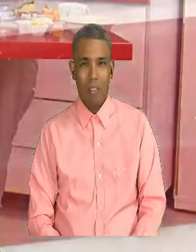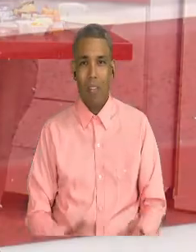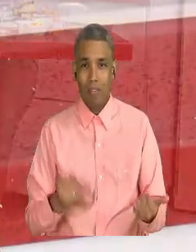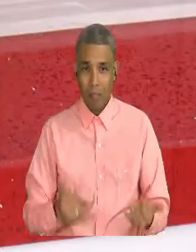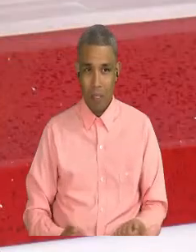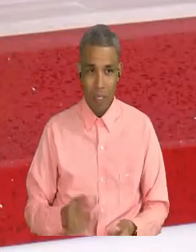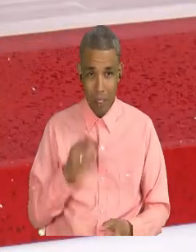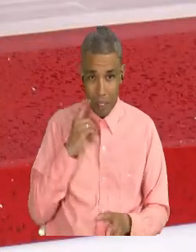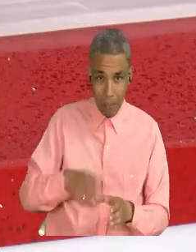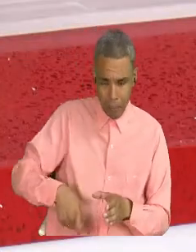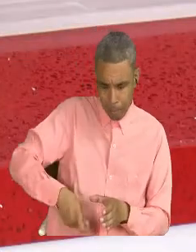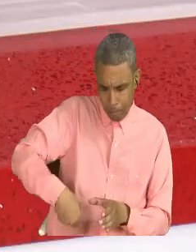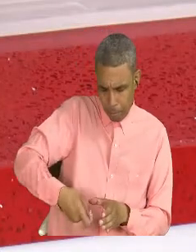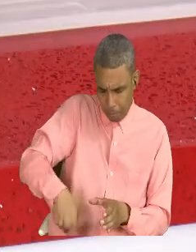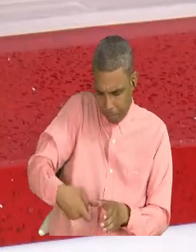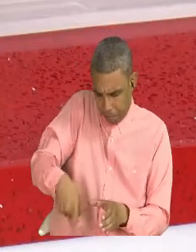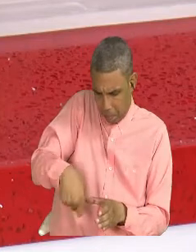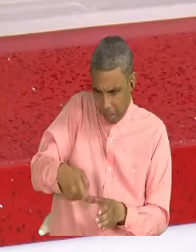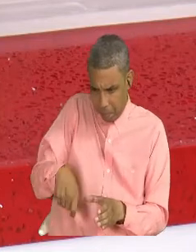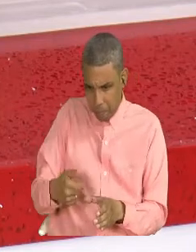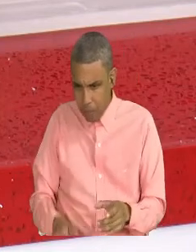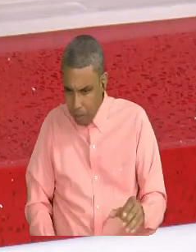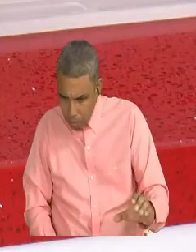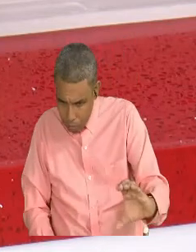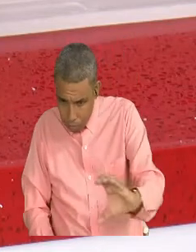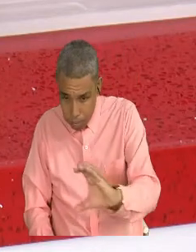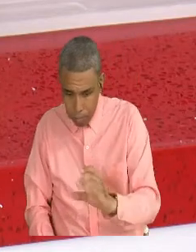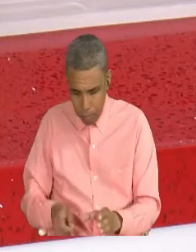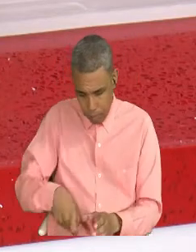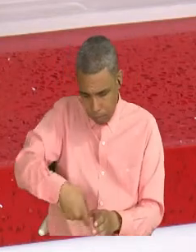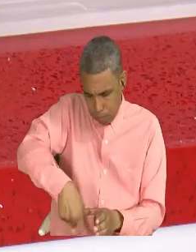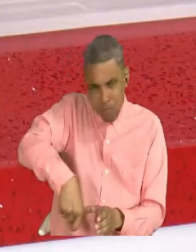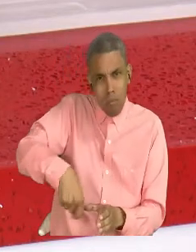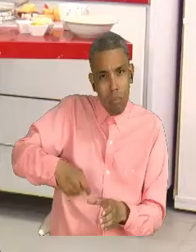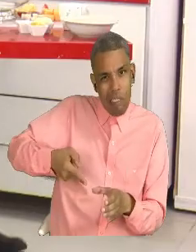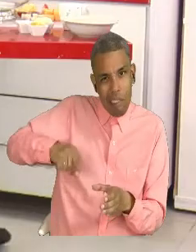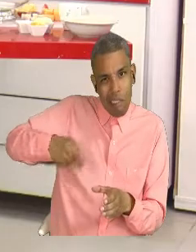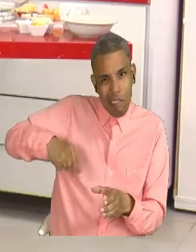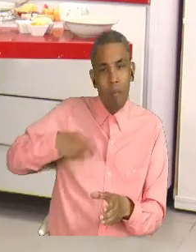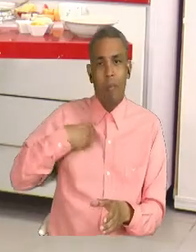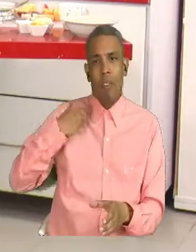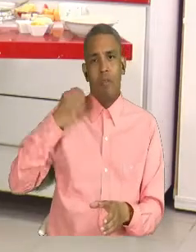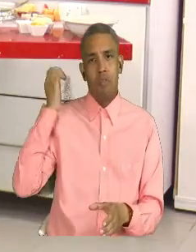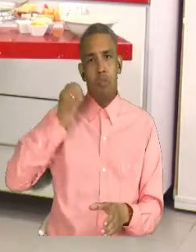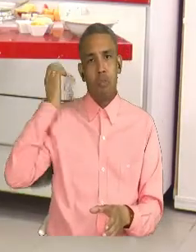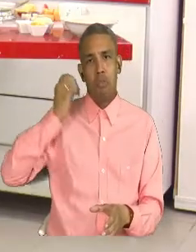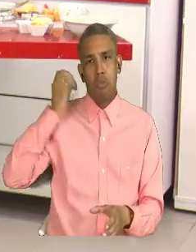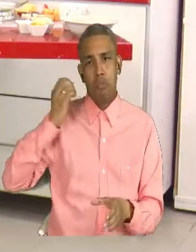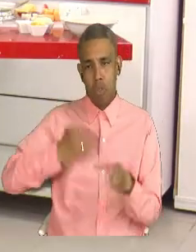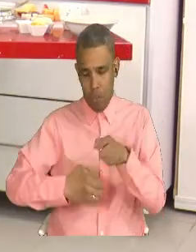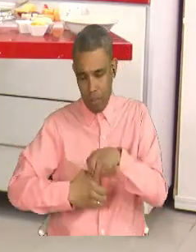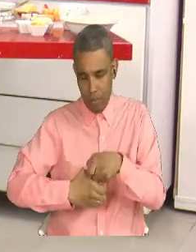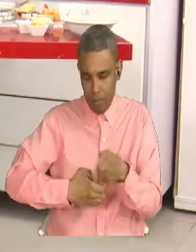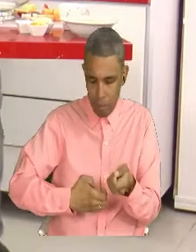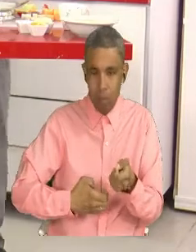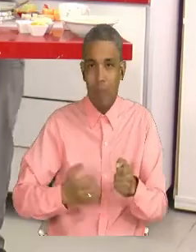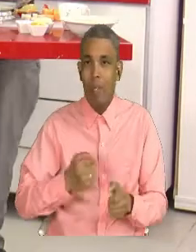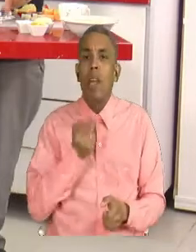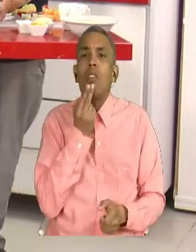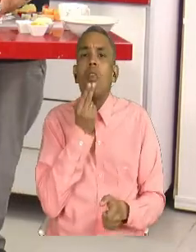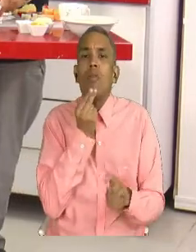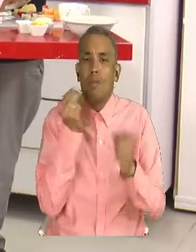acá, vean. Vamos a mezclar el yogur. Este es un yogur light. Ajá. Light porque ustedes saben que hay que mantener la línea. Sí,